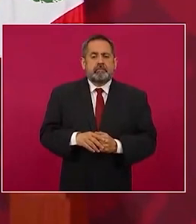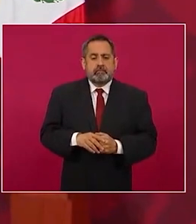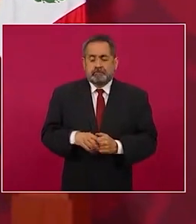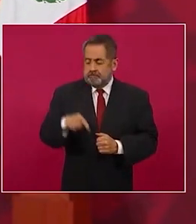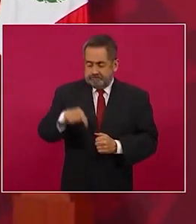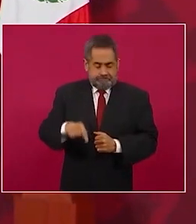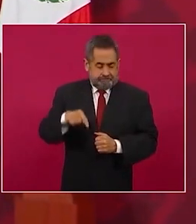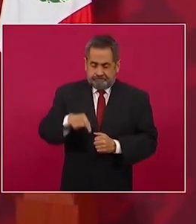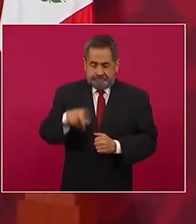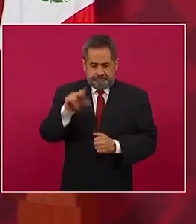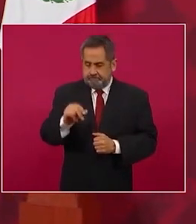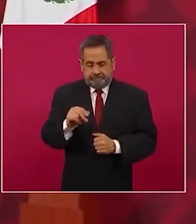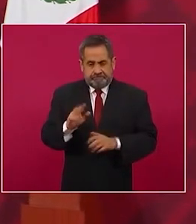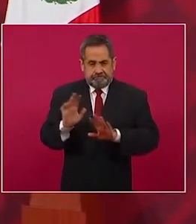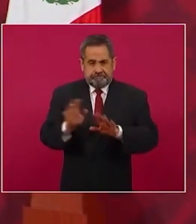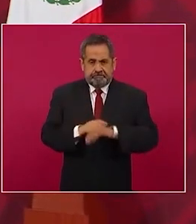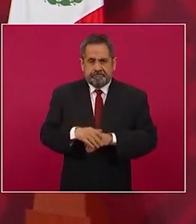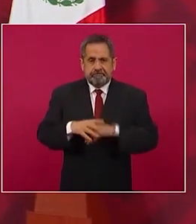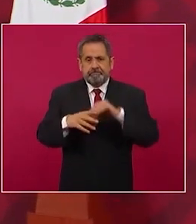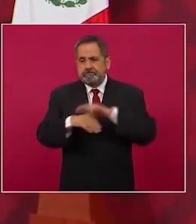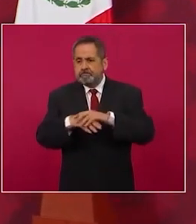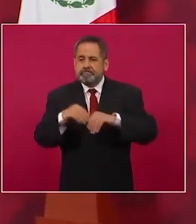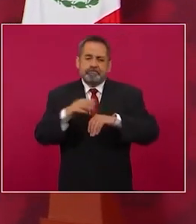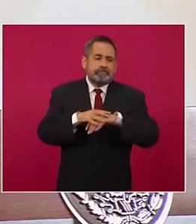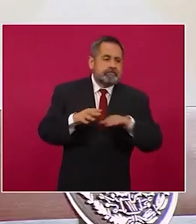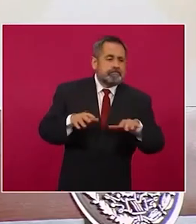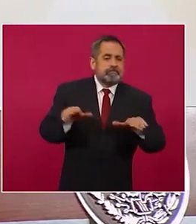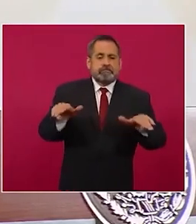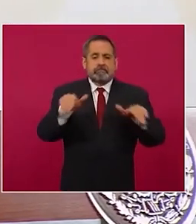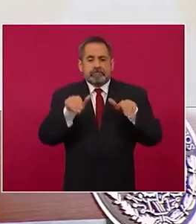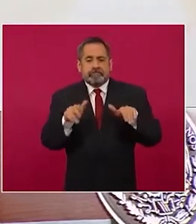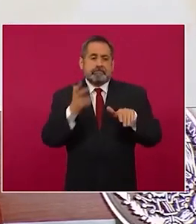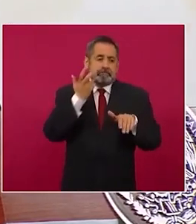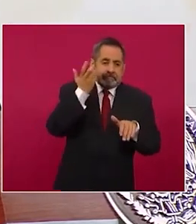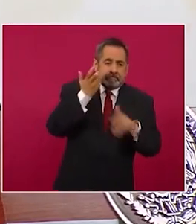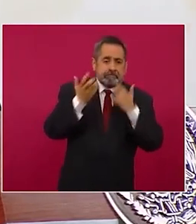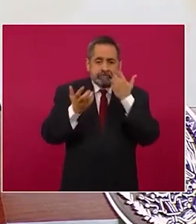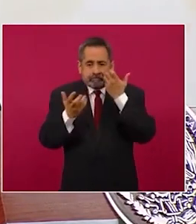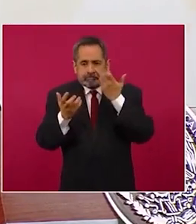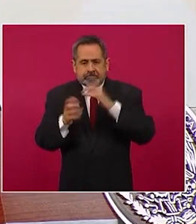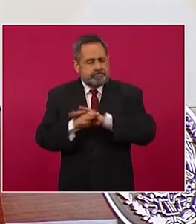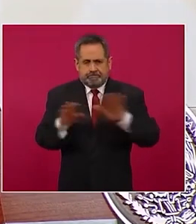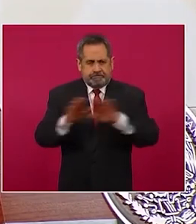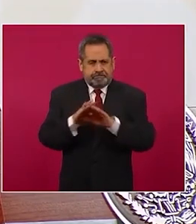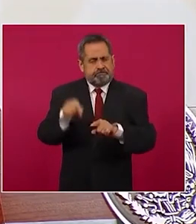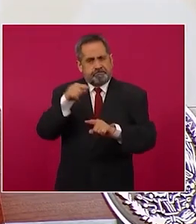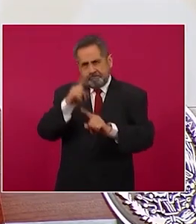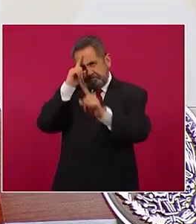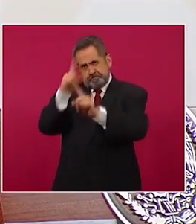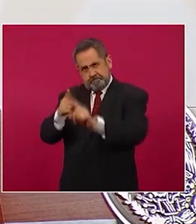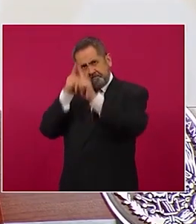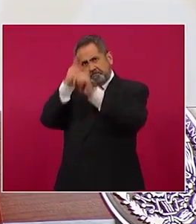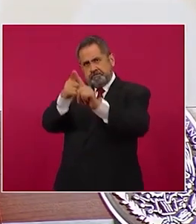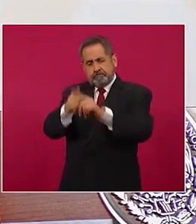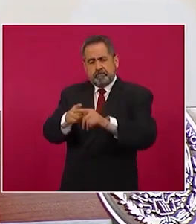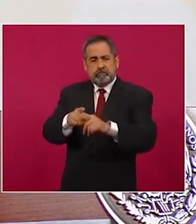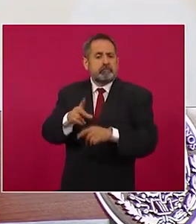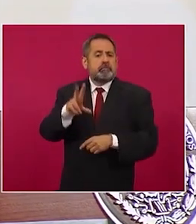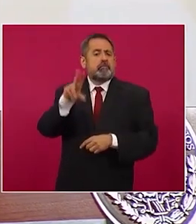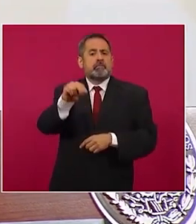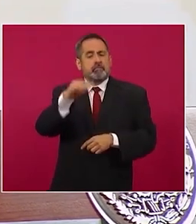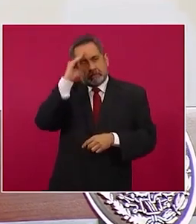hay medias tintas. Aquí luchamos por ideales, por principios, no por cargos.